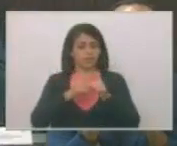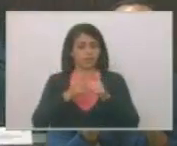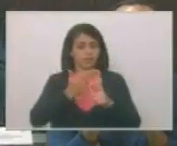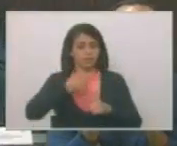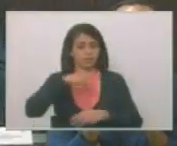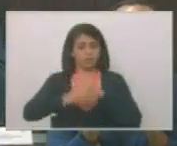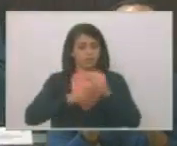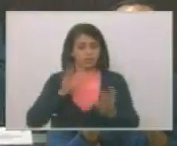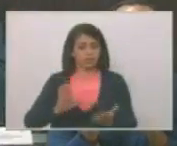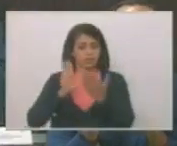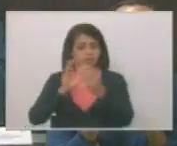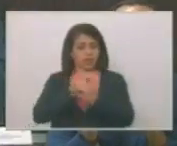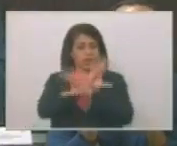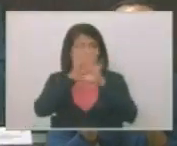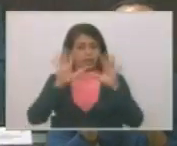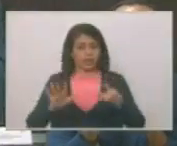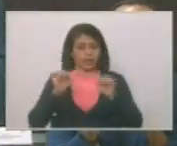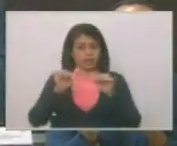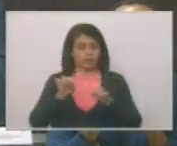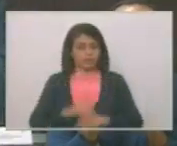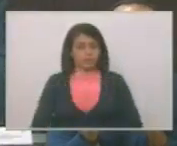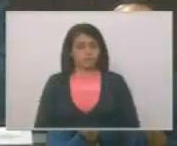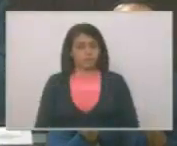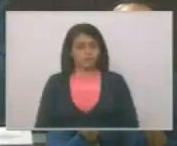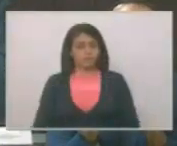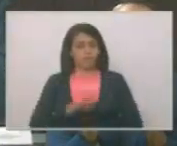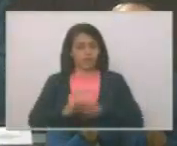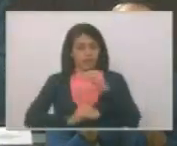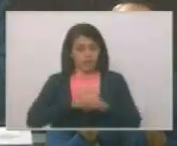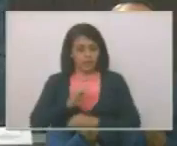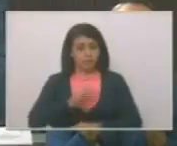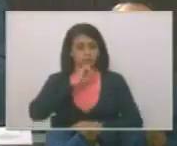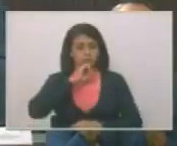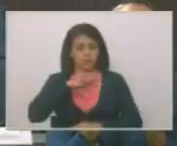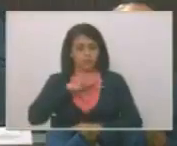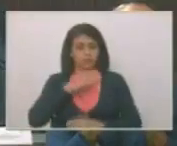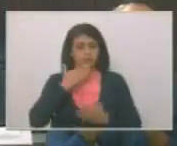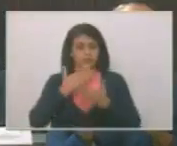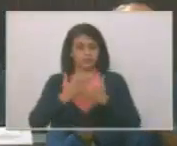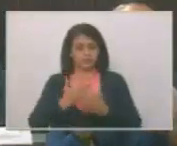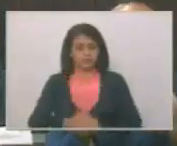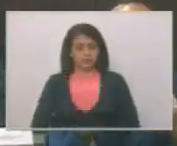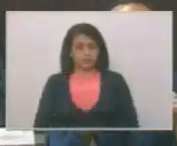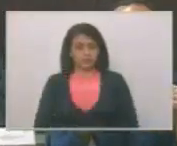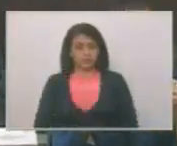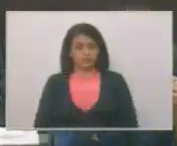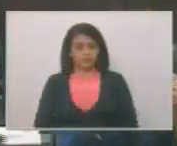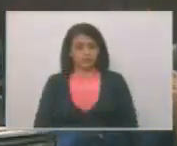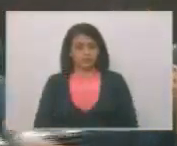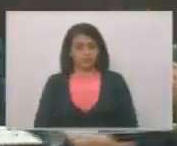estar frente al esclarecimiento de un hecho histórico. Gracias.